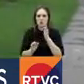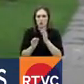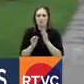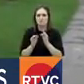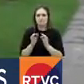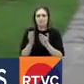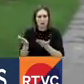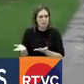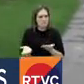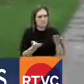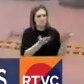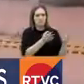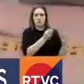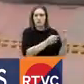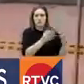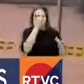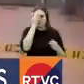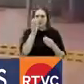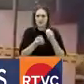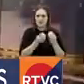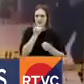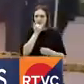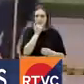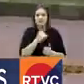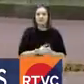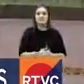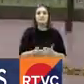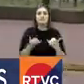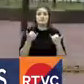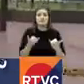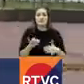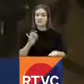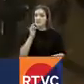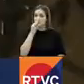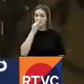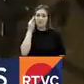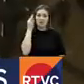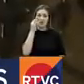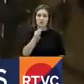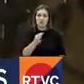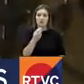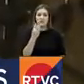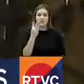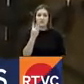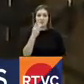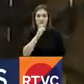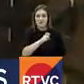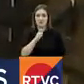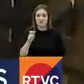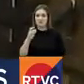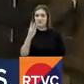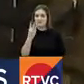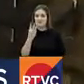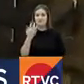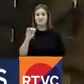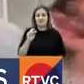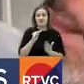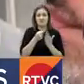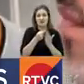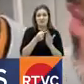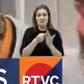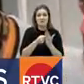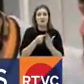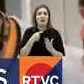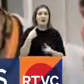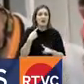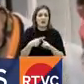respondan por los delitos cometidos. Según las autoridades, ya fue hecha la denuncia contra los 3 asaltantes, quienes tienen anotaciones judiciales.